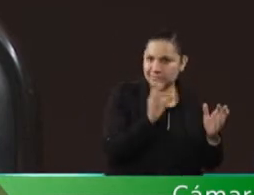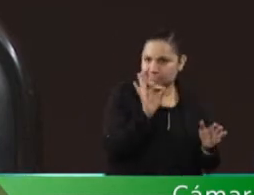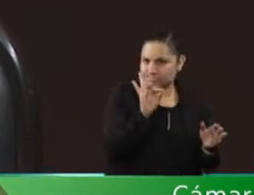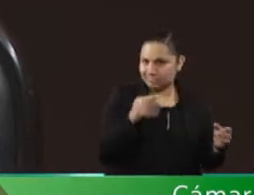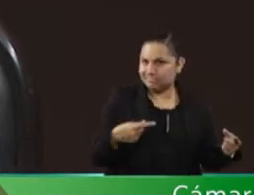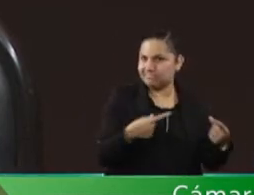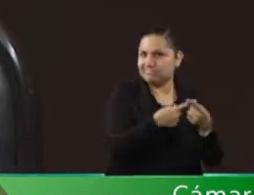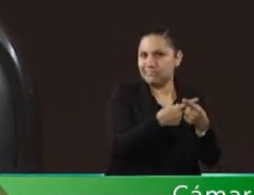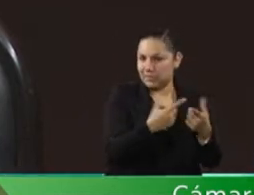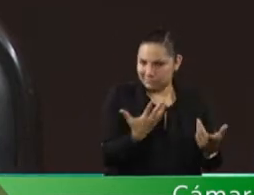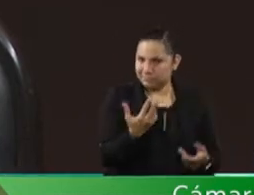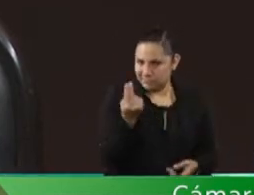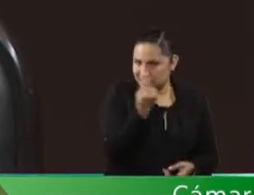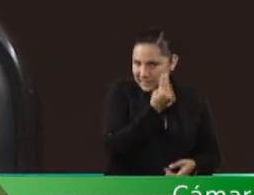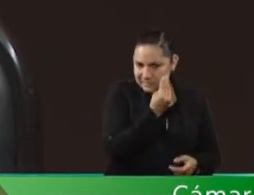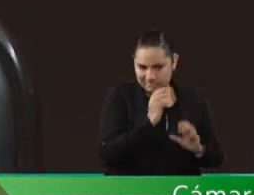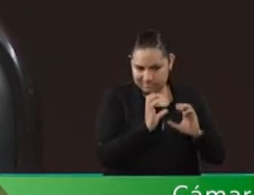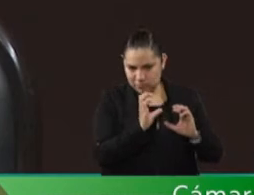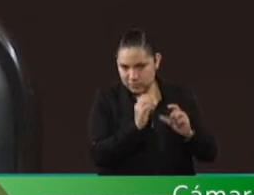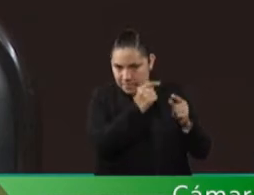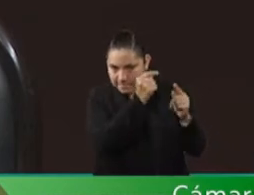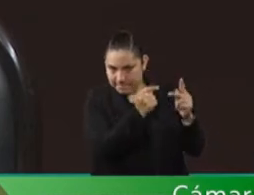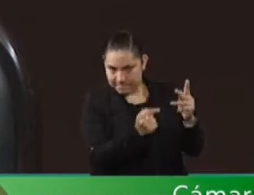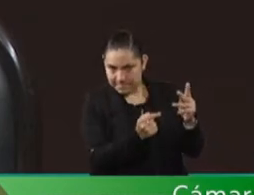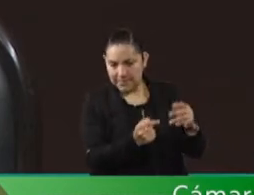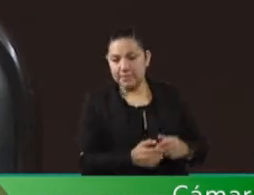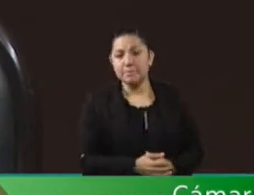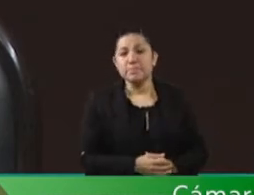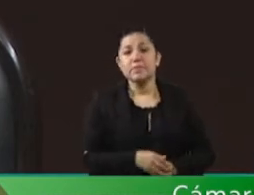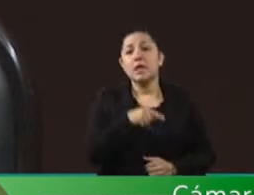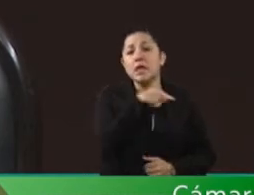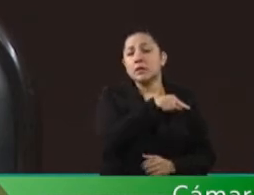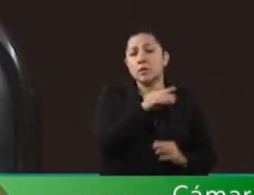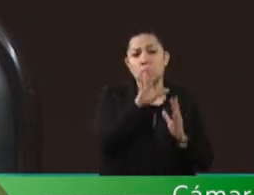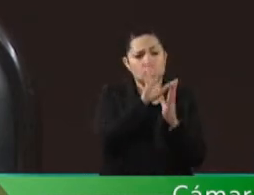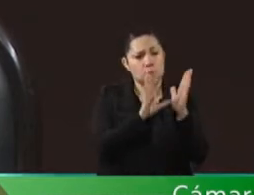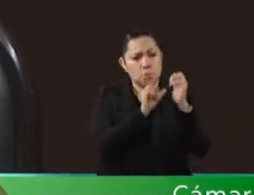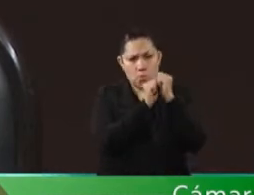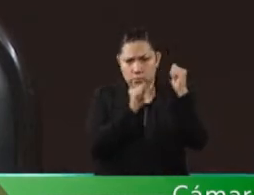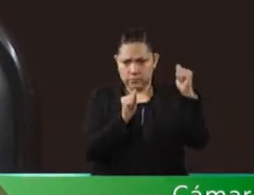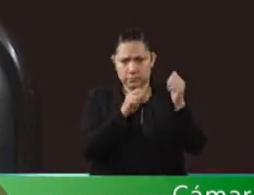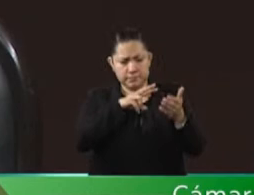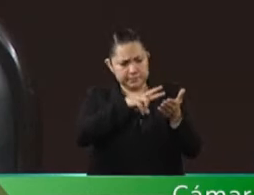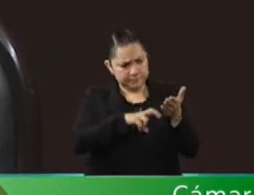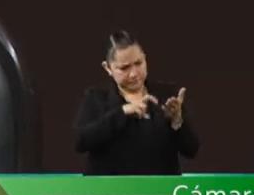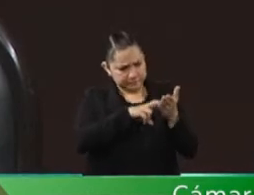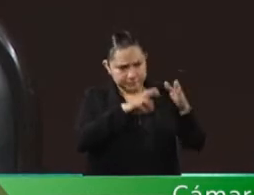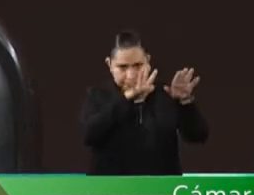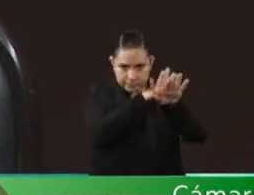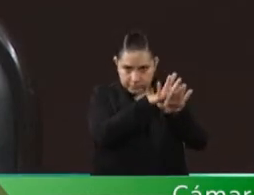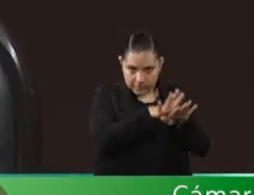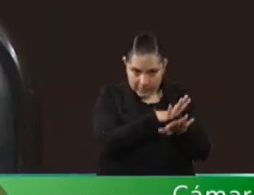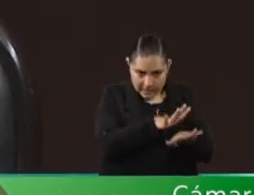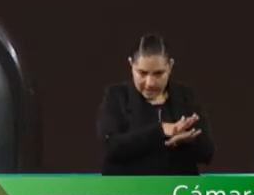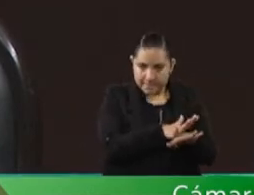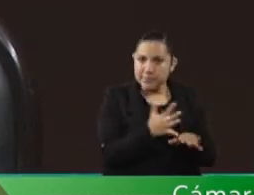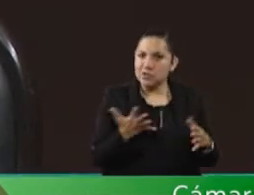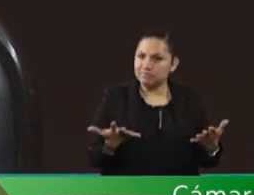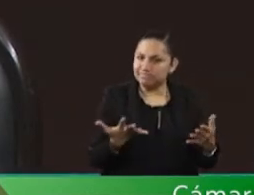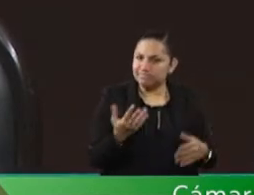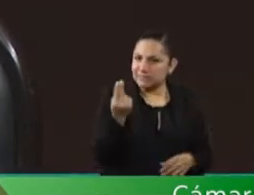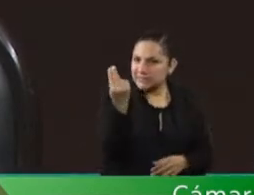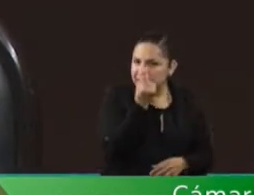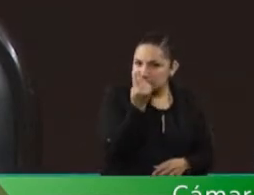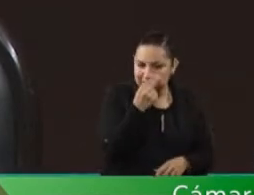de los cambios que se proponen al texto constitucional nos llevan a caer en la ambigüedad y en la falta